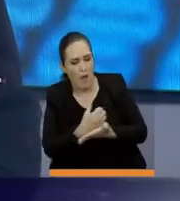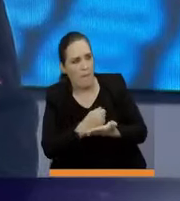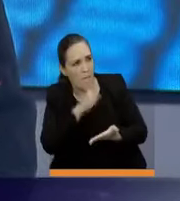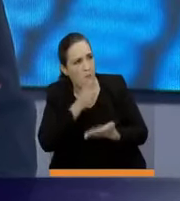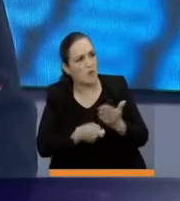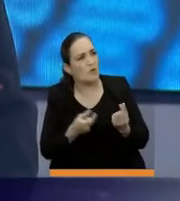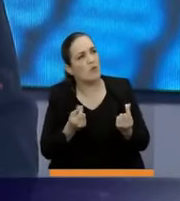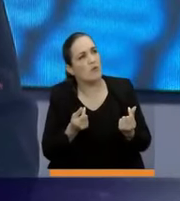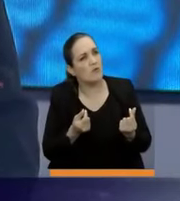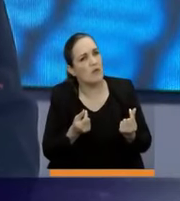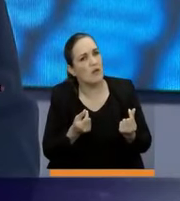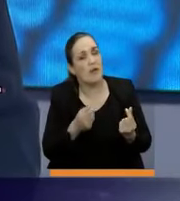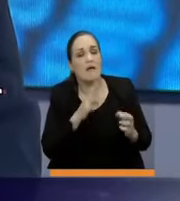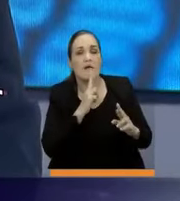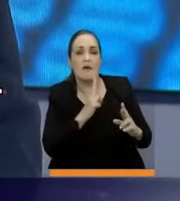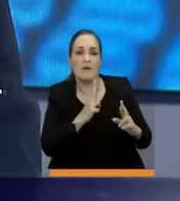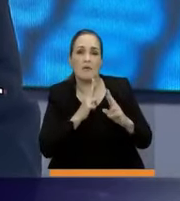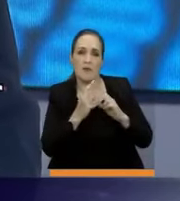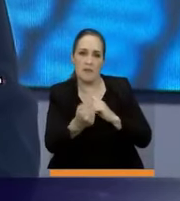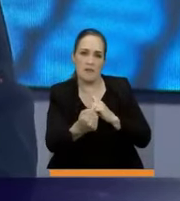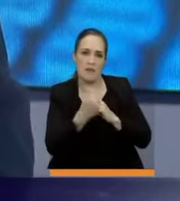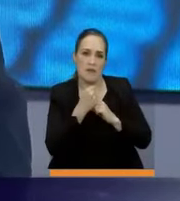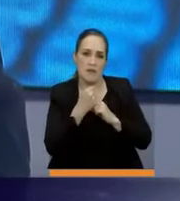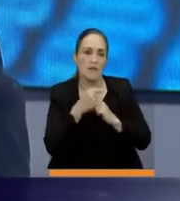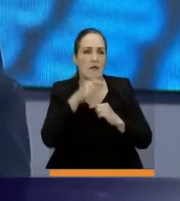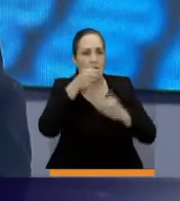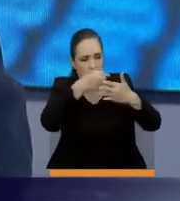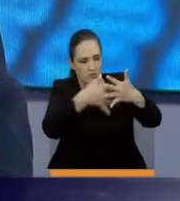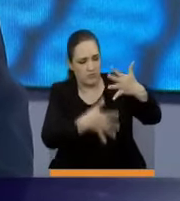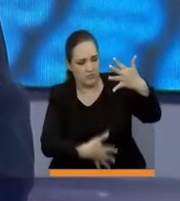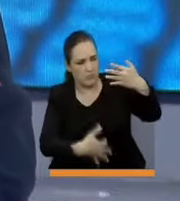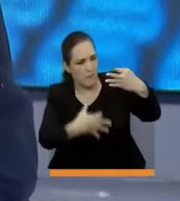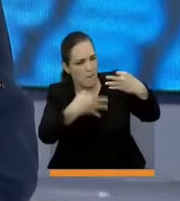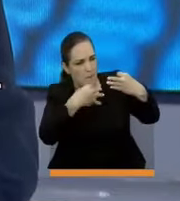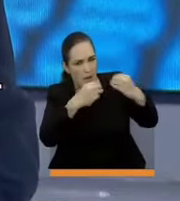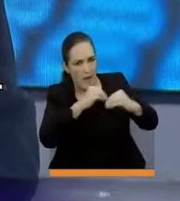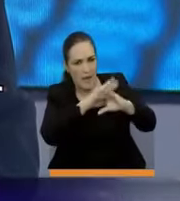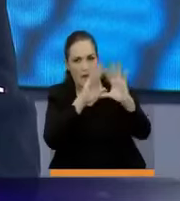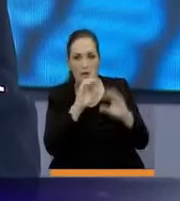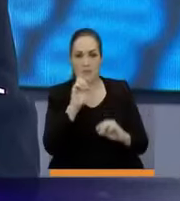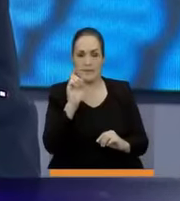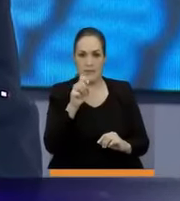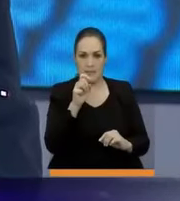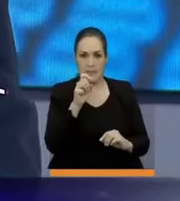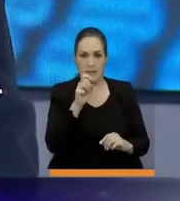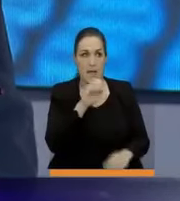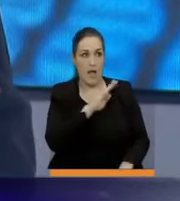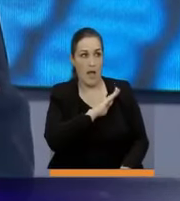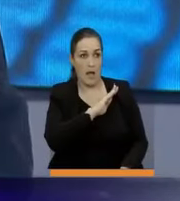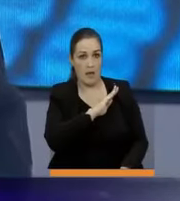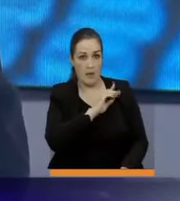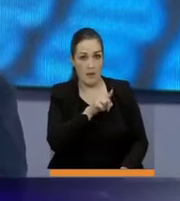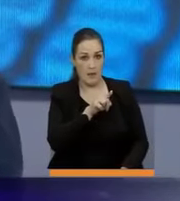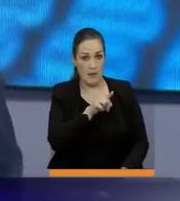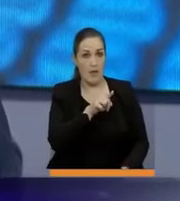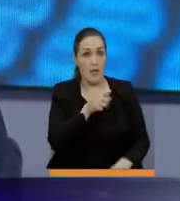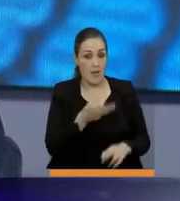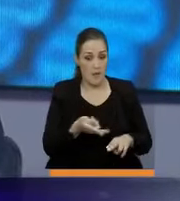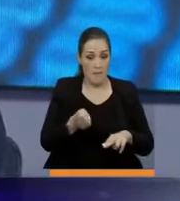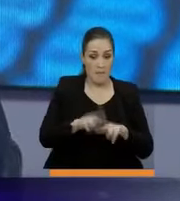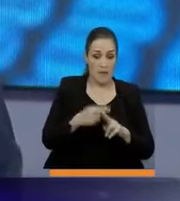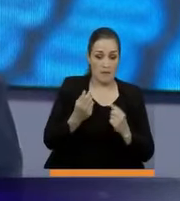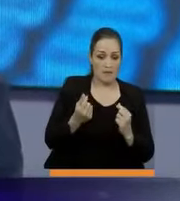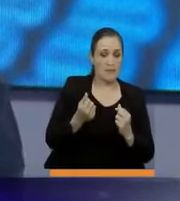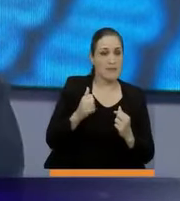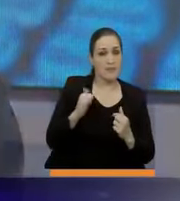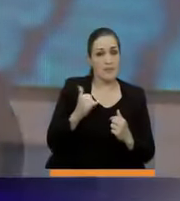alcalde nos pueda responder de manera profunda, en detalle, si están justificados esos sobrecostos, porque donde